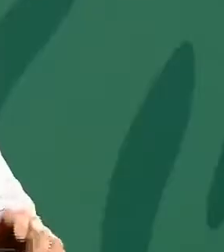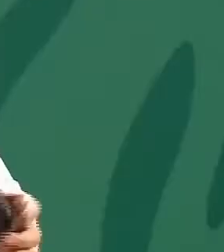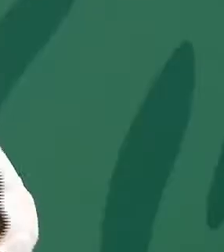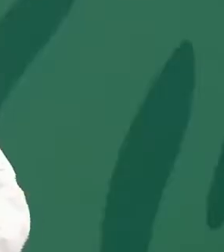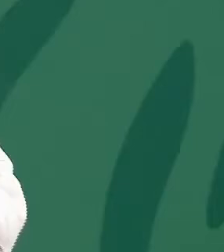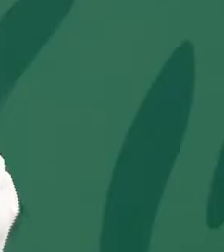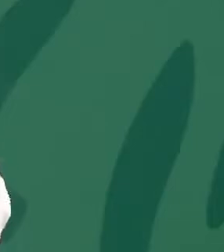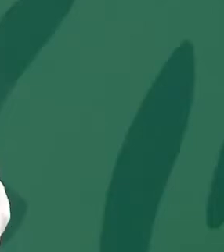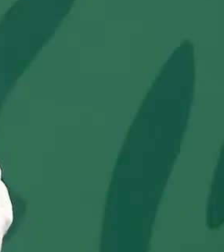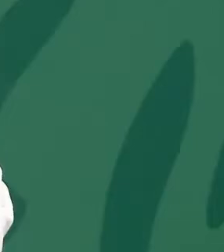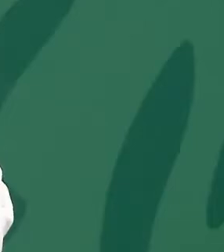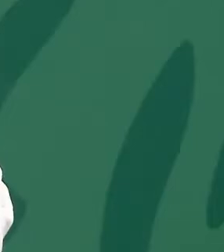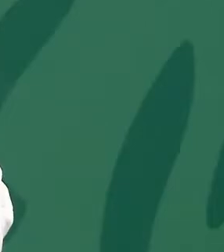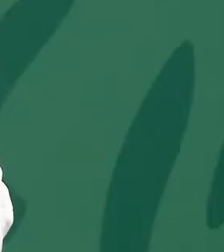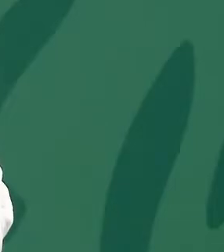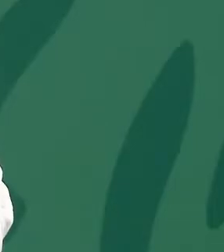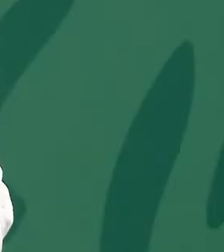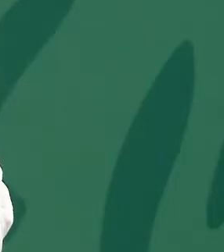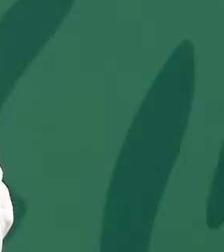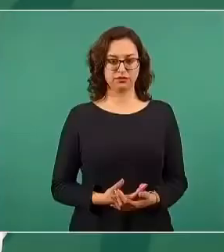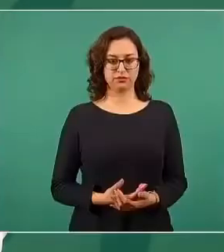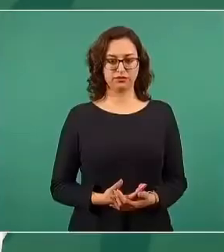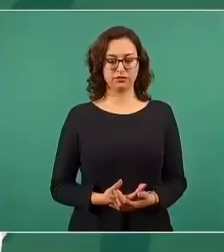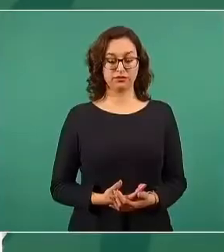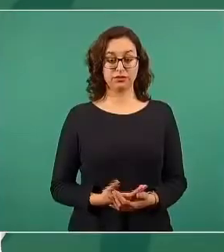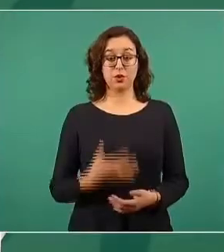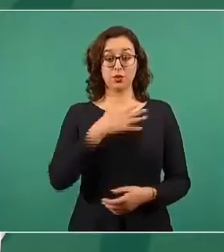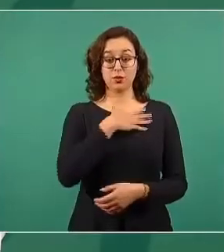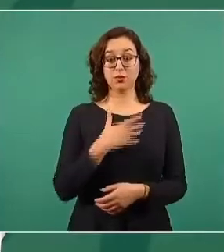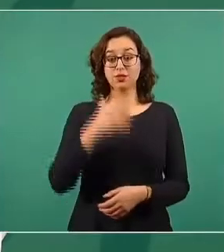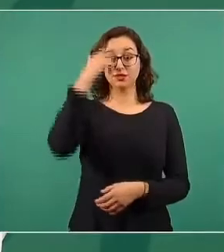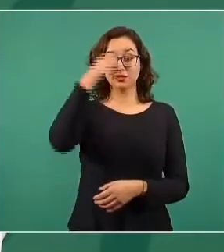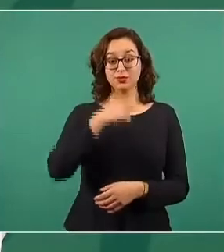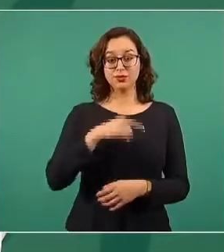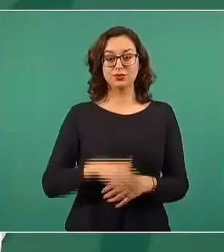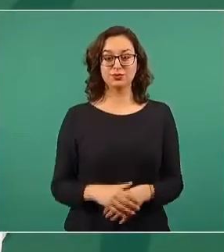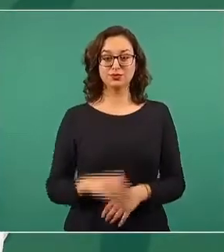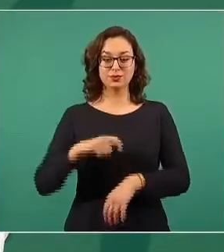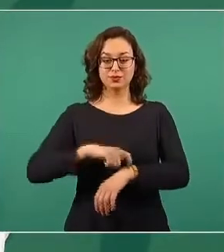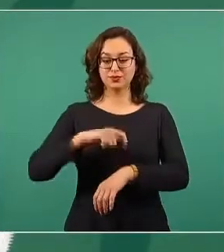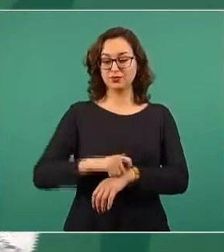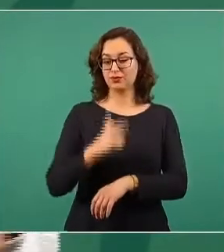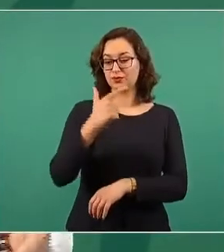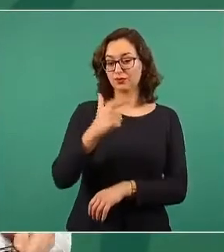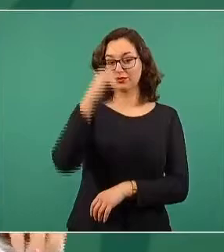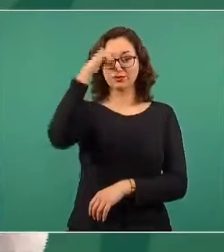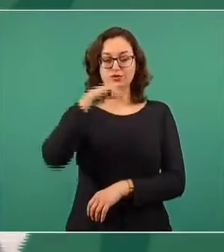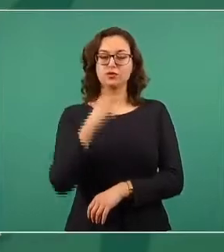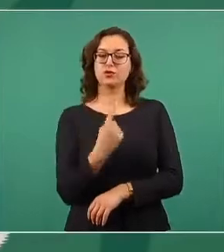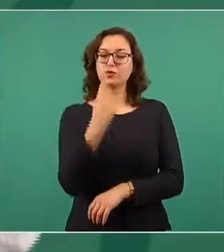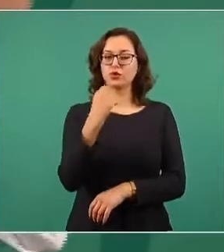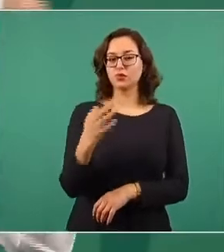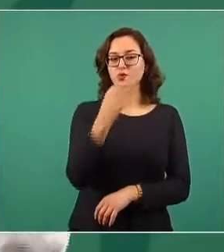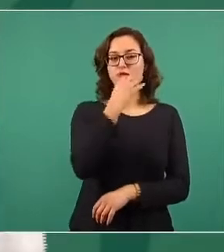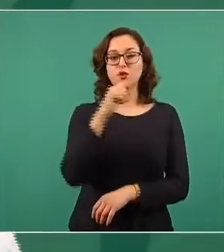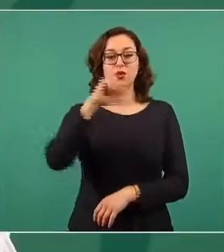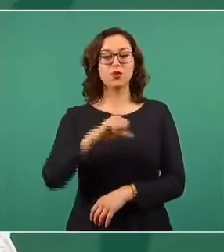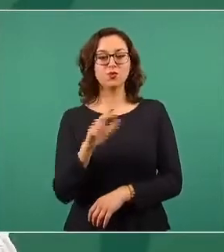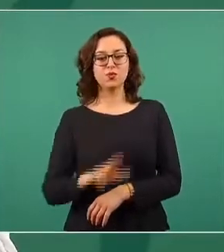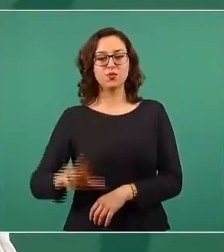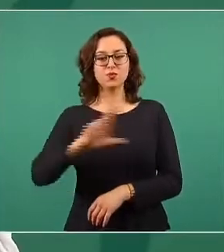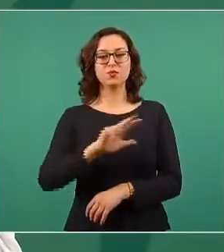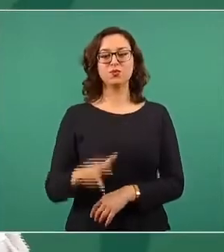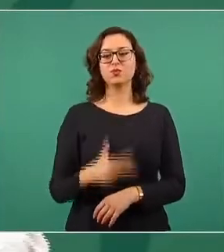Muy buenas noches, son las 19:01 del martes 8 de junio de